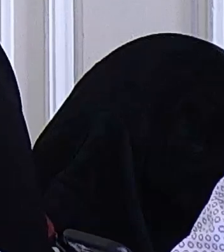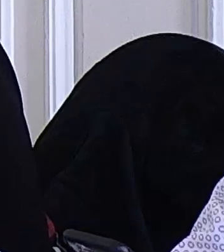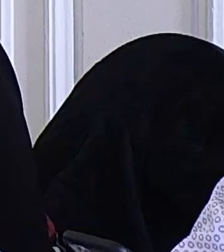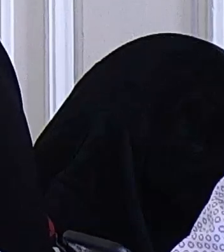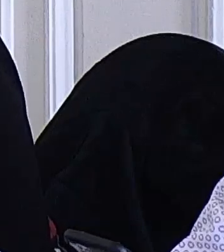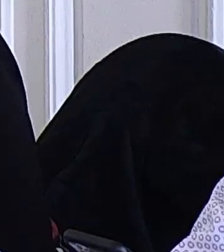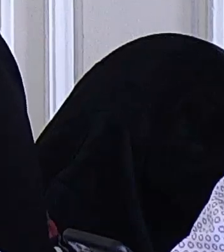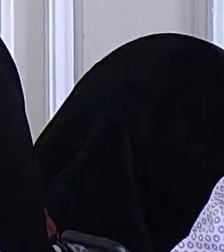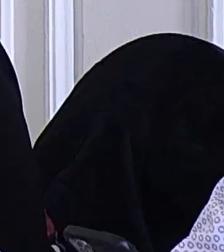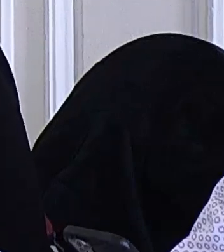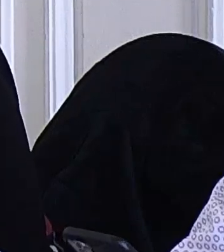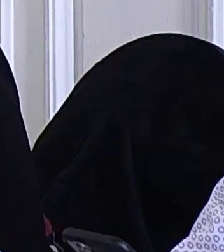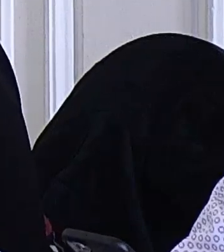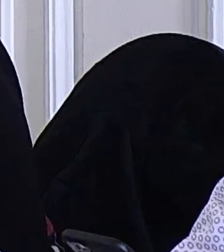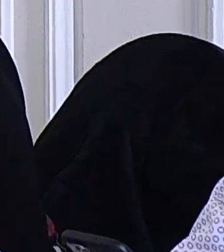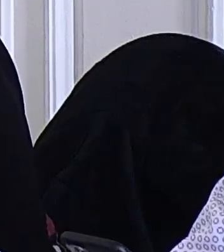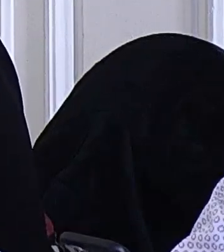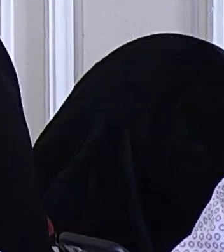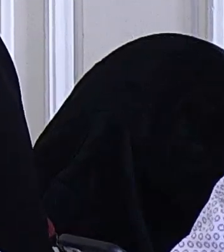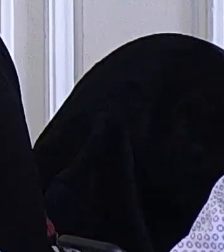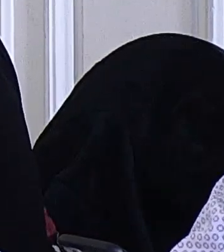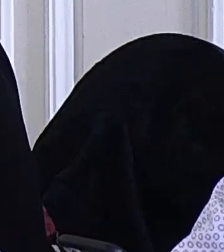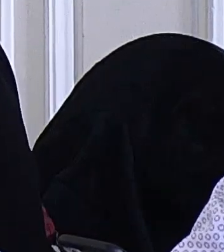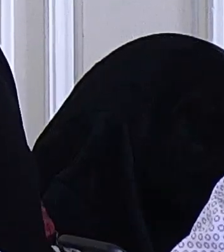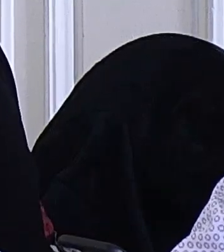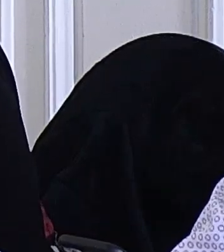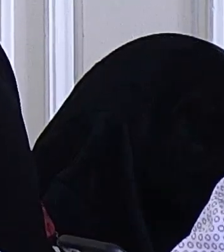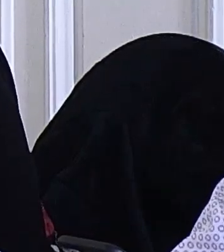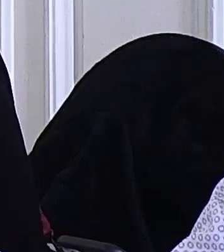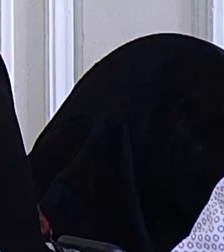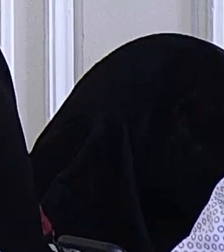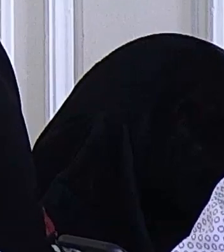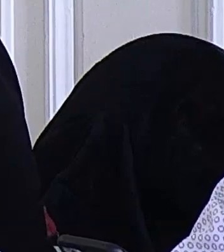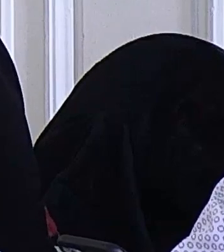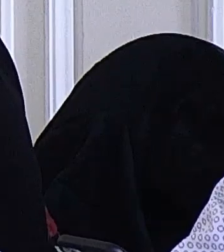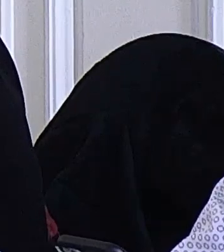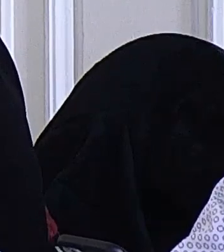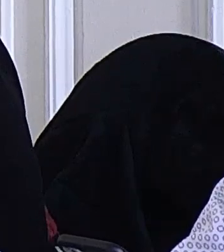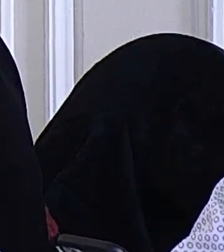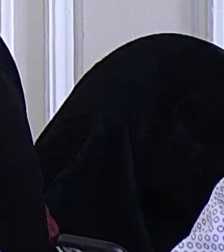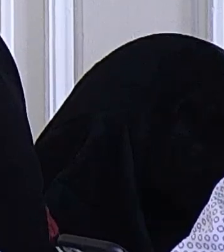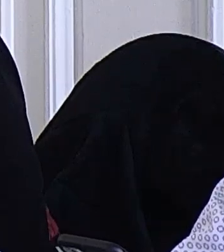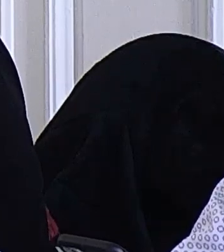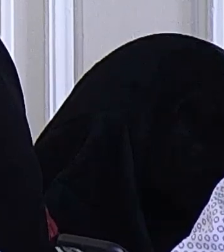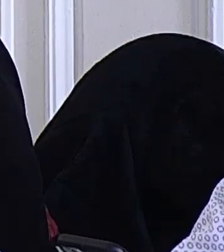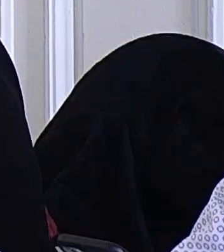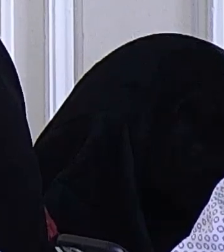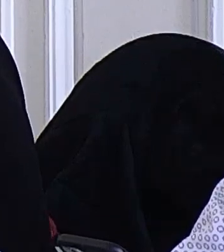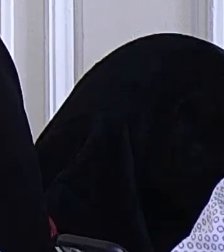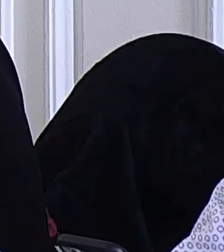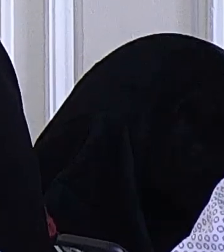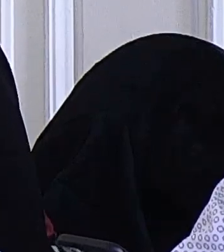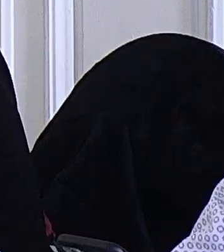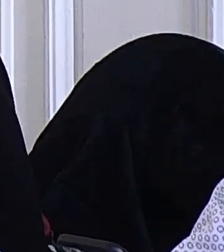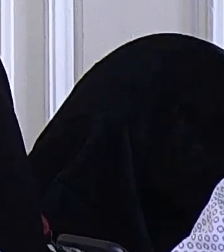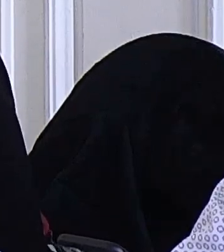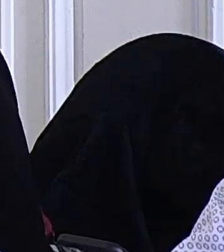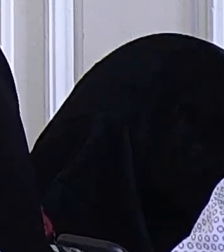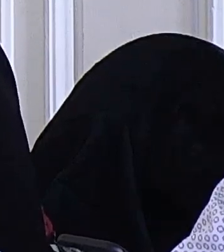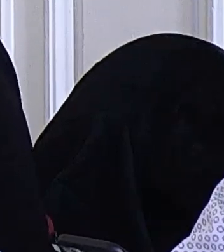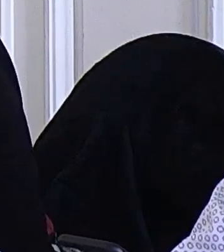historiador francés Roger Cartier, la historia nunca puede olvidar los derechos de una memoria que es